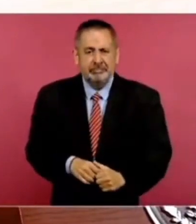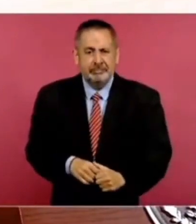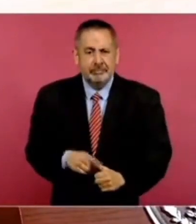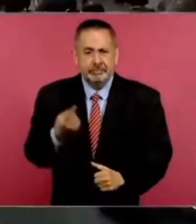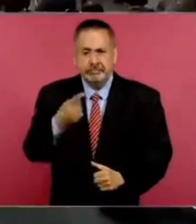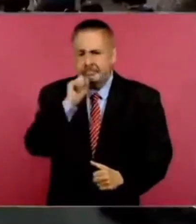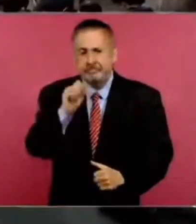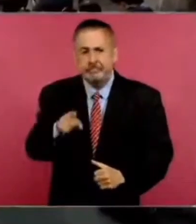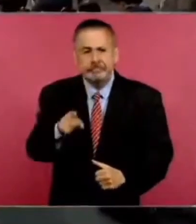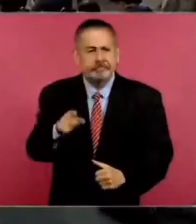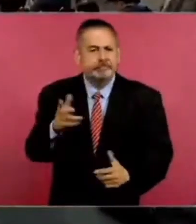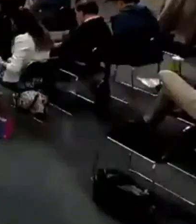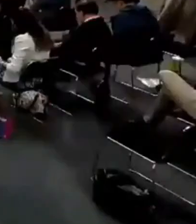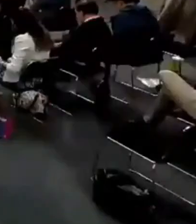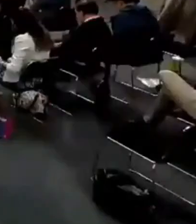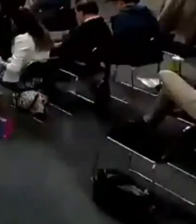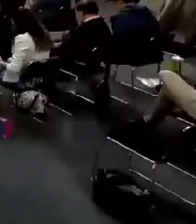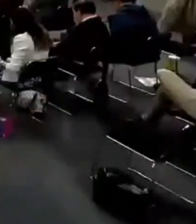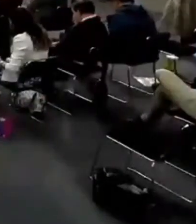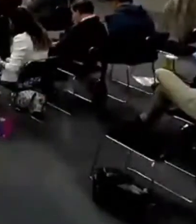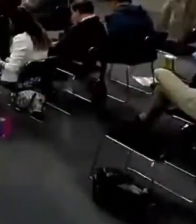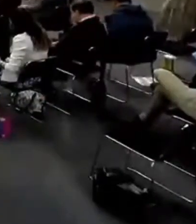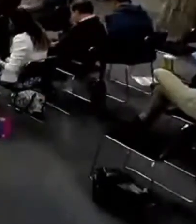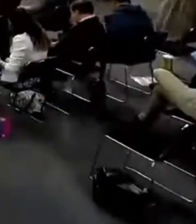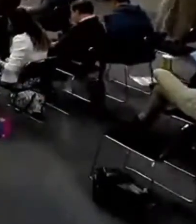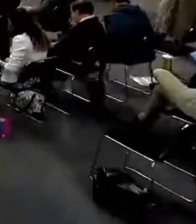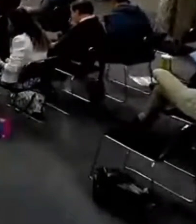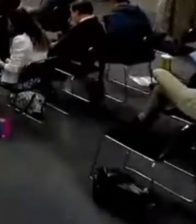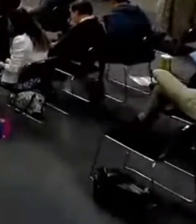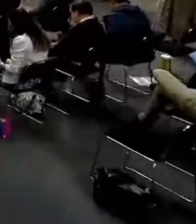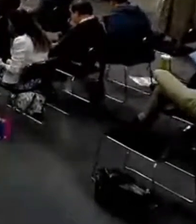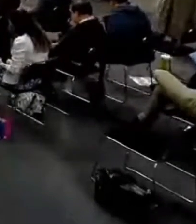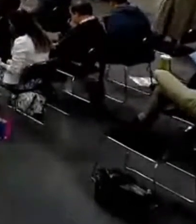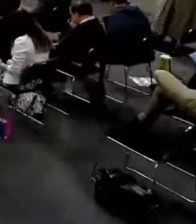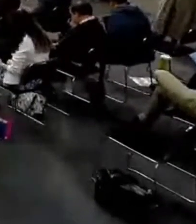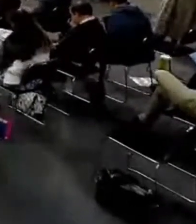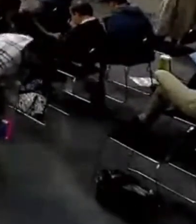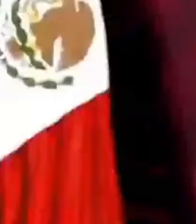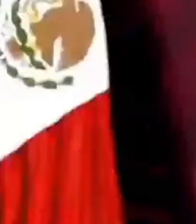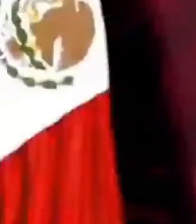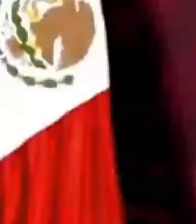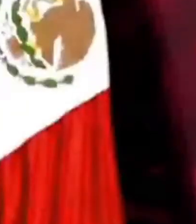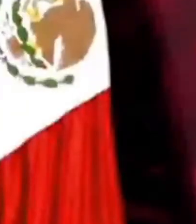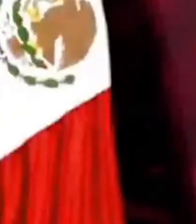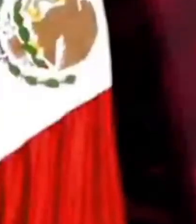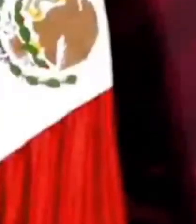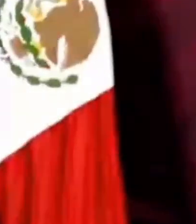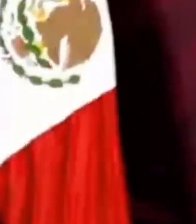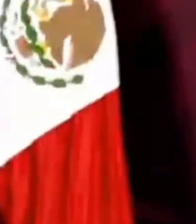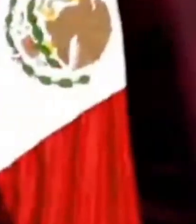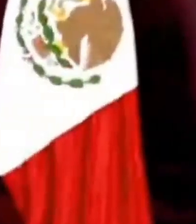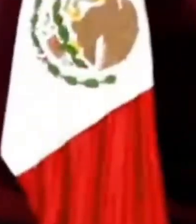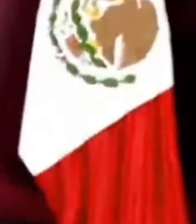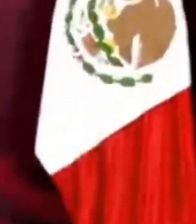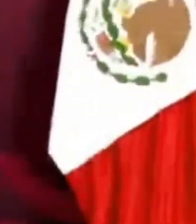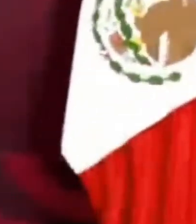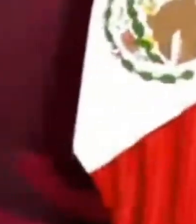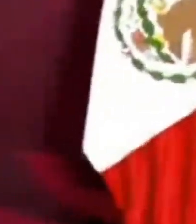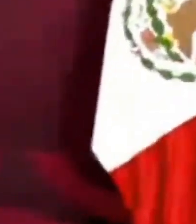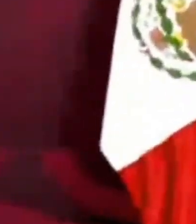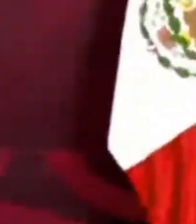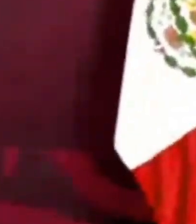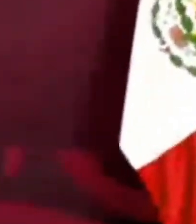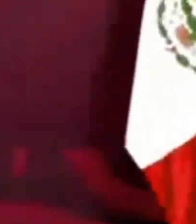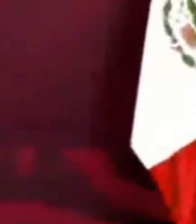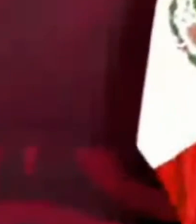pero también venía la costumbre, no solo de que